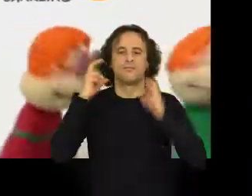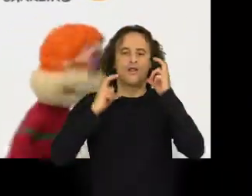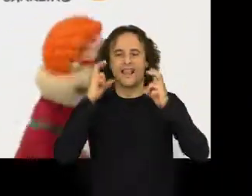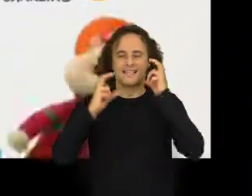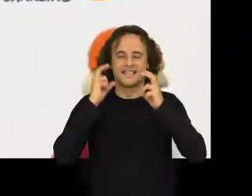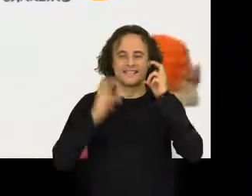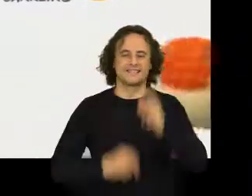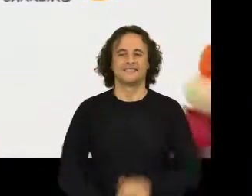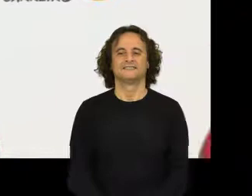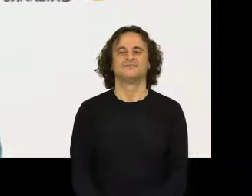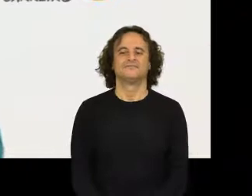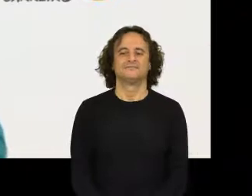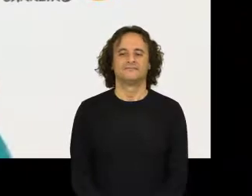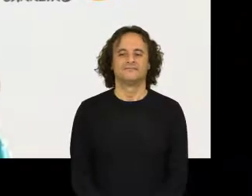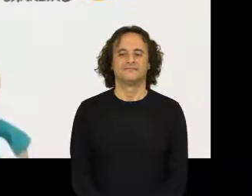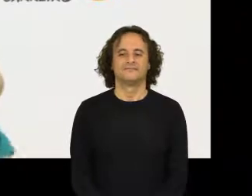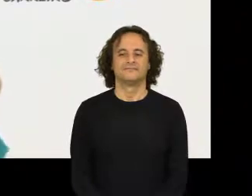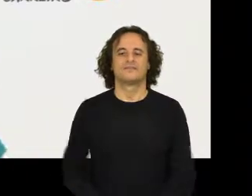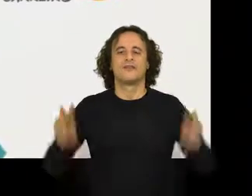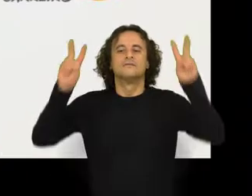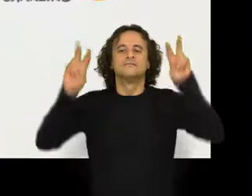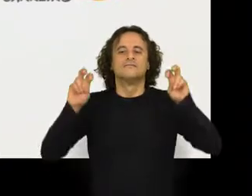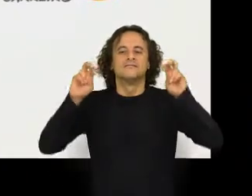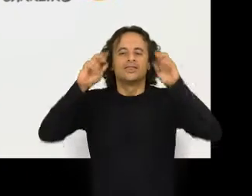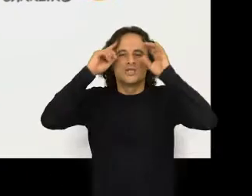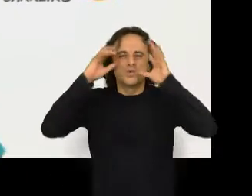Os Bolechas.